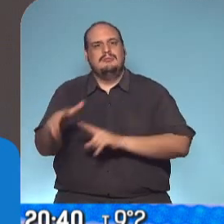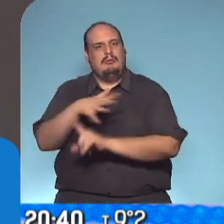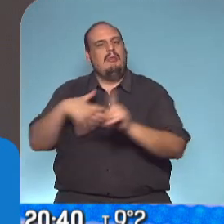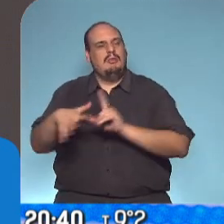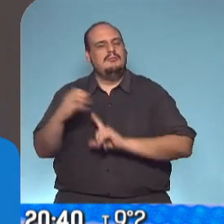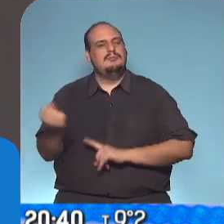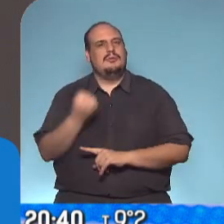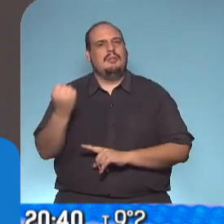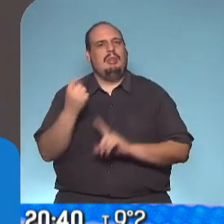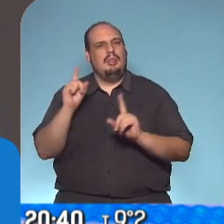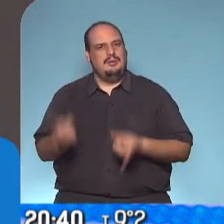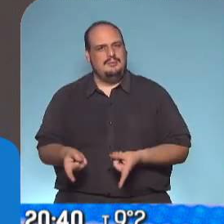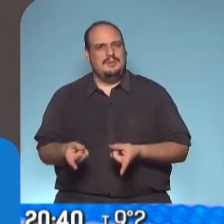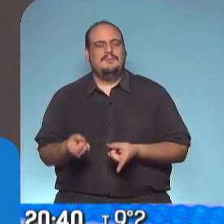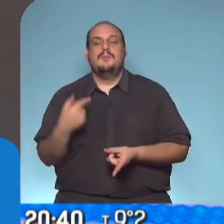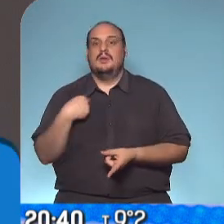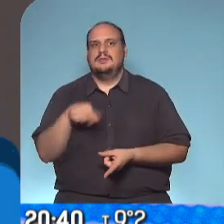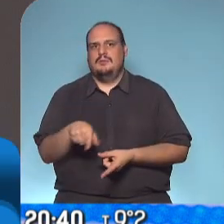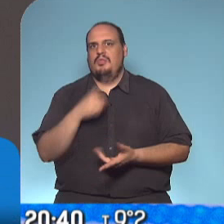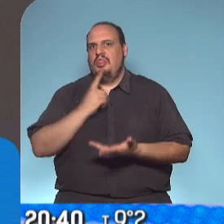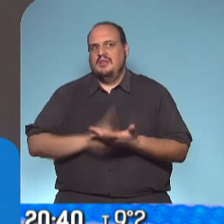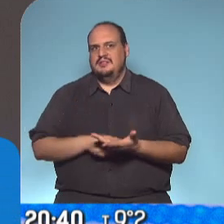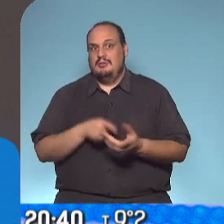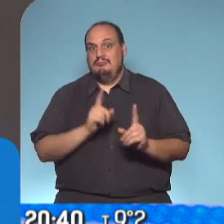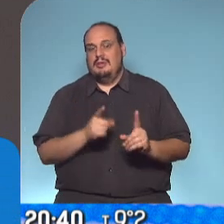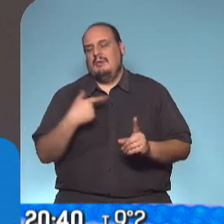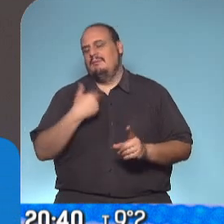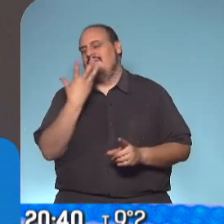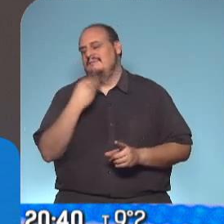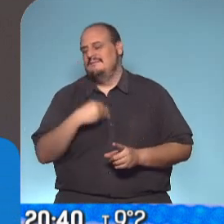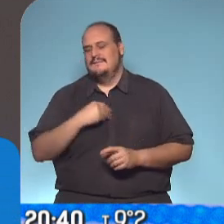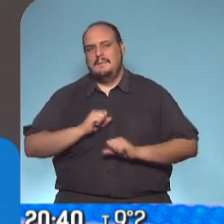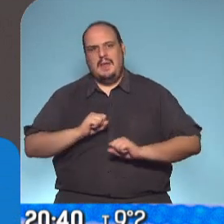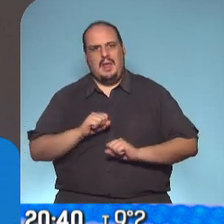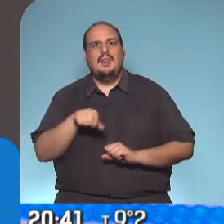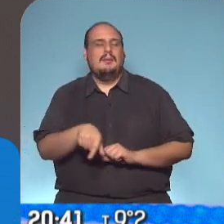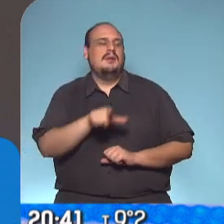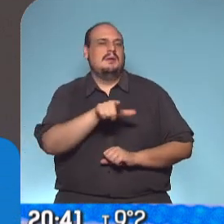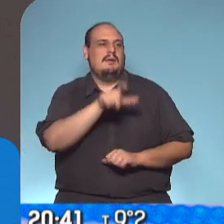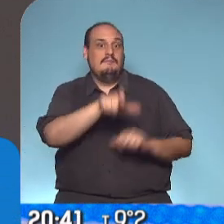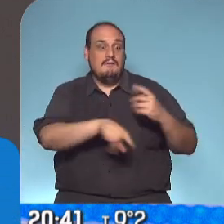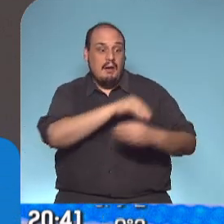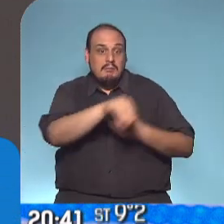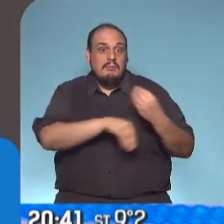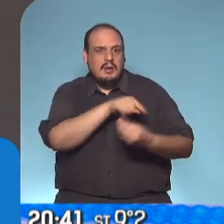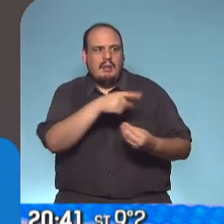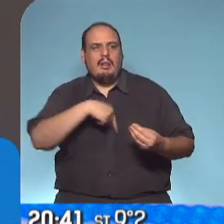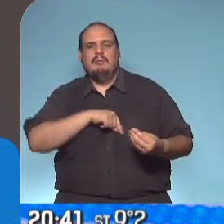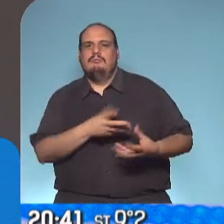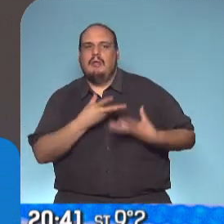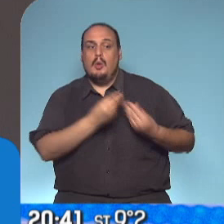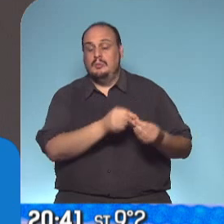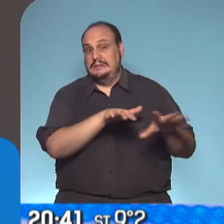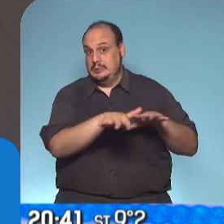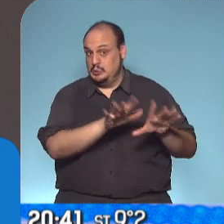importante. Así que me gusta, digamos, celebrar esta decisión de acompañar a las familias, por supuesto en una situación muy